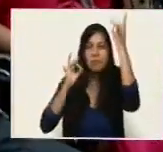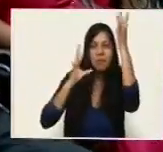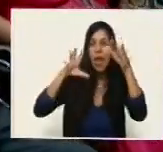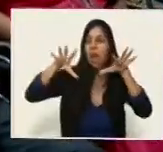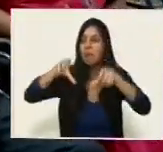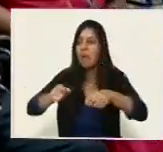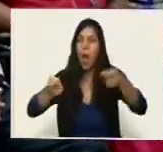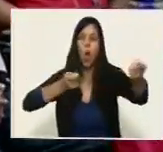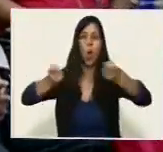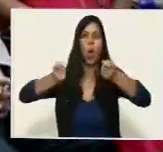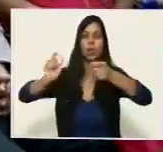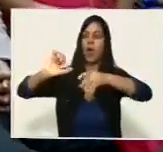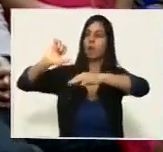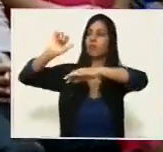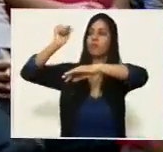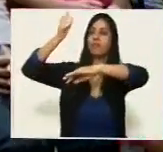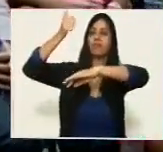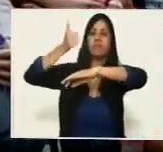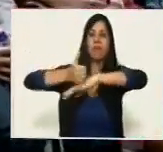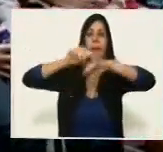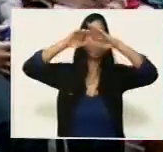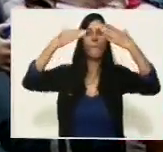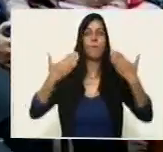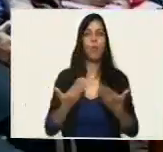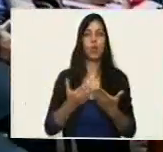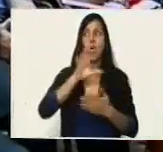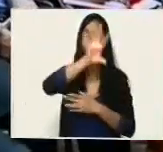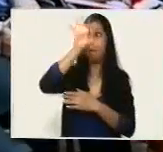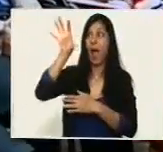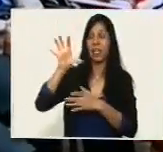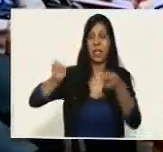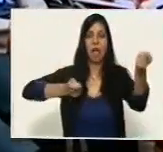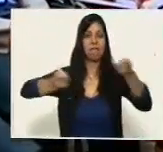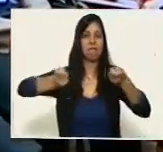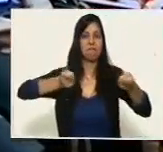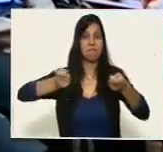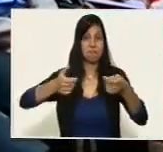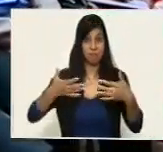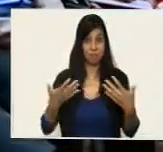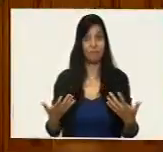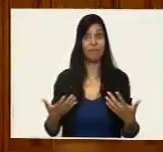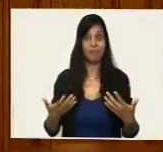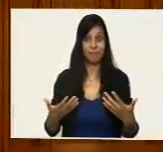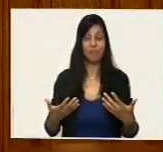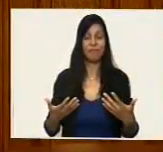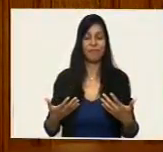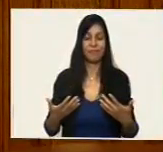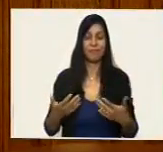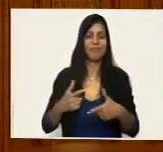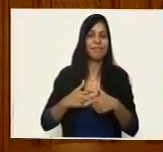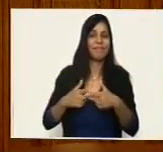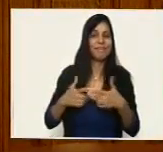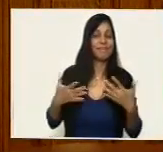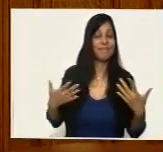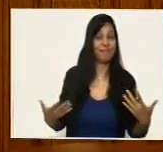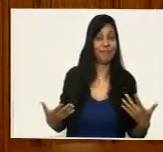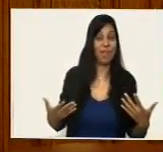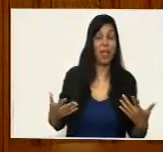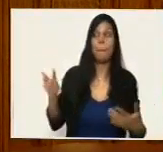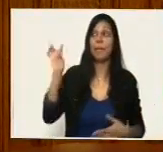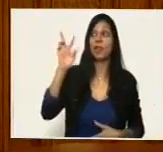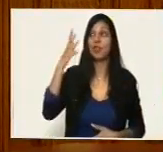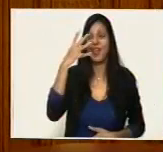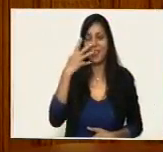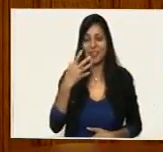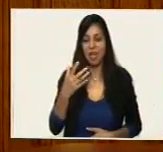hegemonía, una especie de dominio sobre los pueblos y sobre las naciones. Contradicción por la cual nosotros tenemos que entender